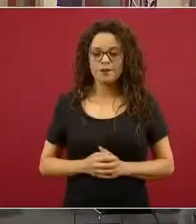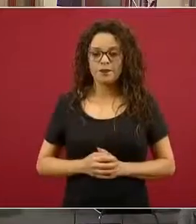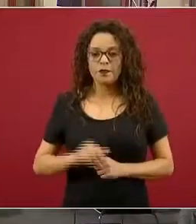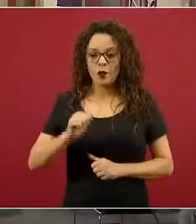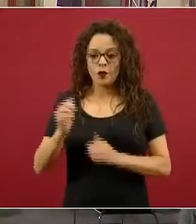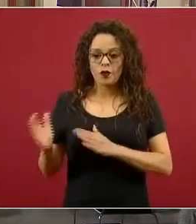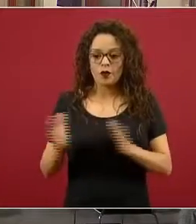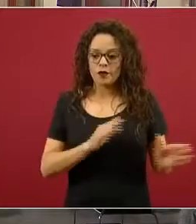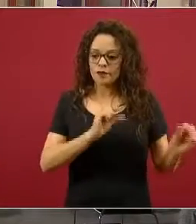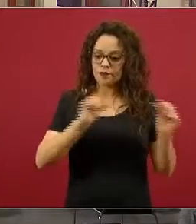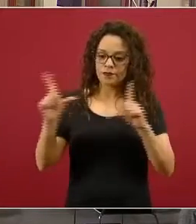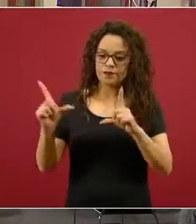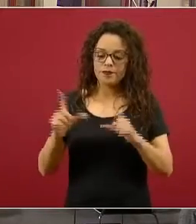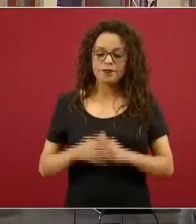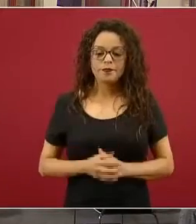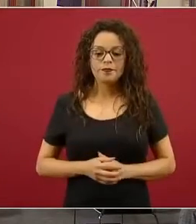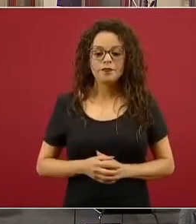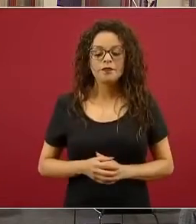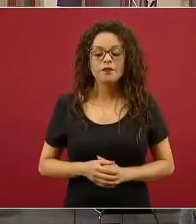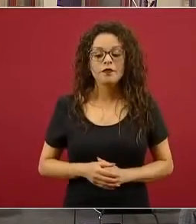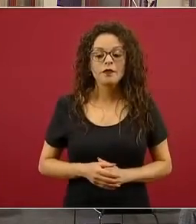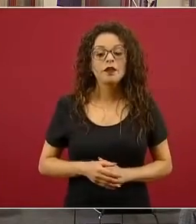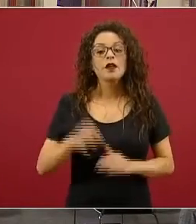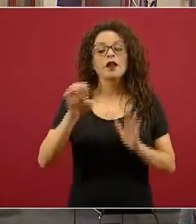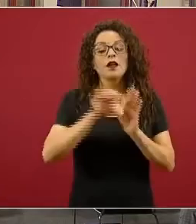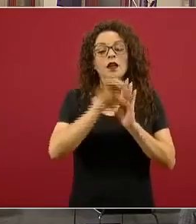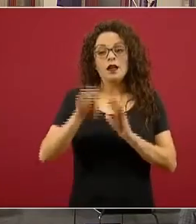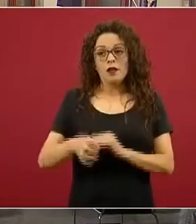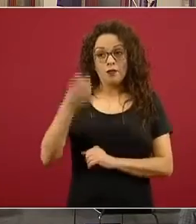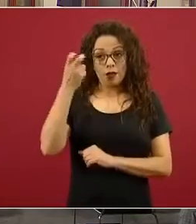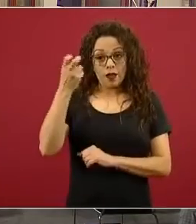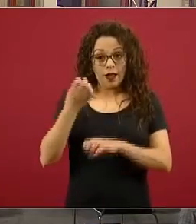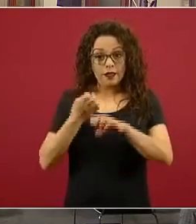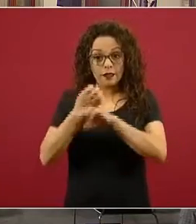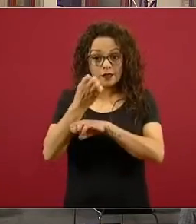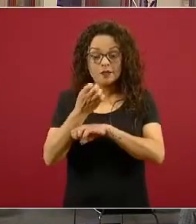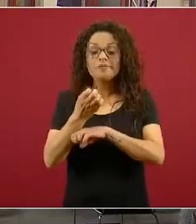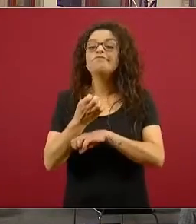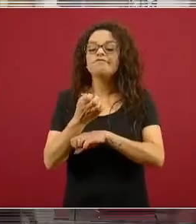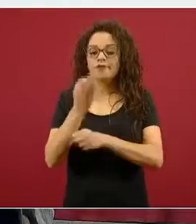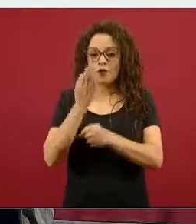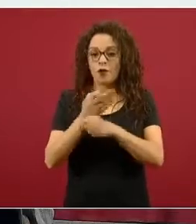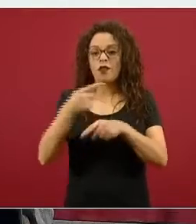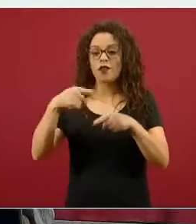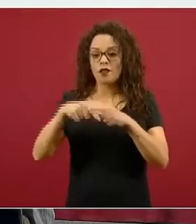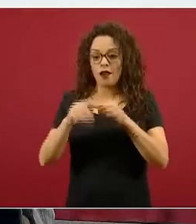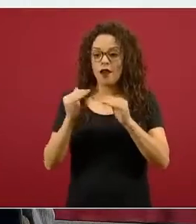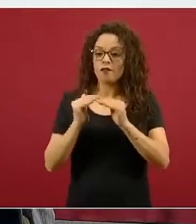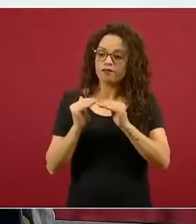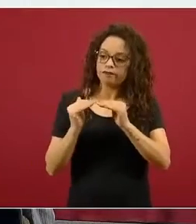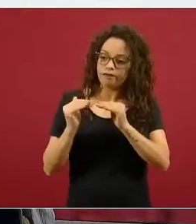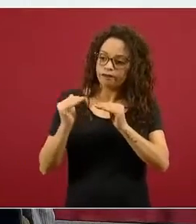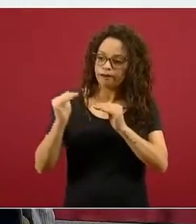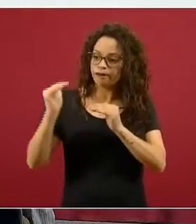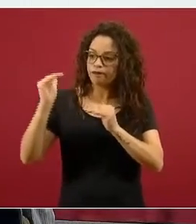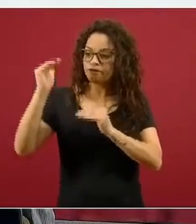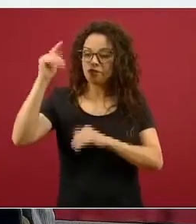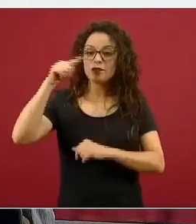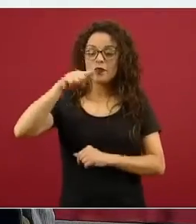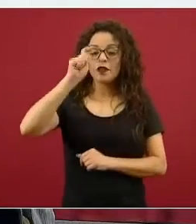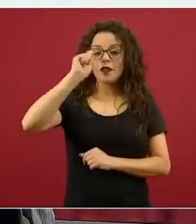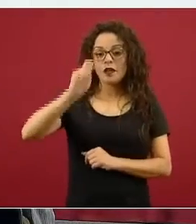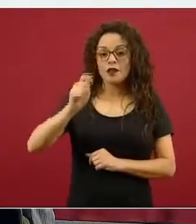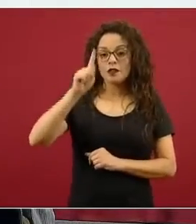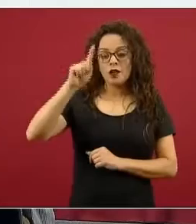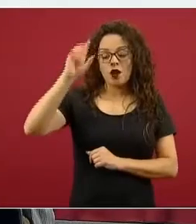favor. Ahora, esto es un ejemplo de un estado que va hacia arriba. Esto es un estado, es el estado de Coahuila, donde también,